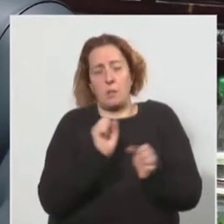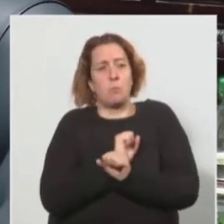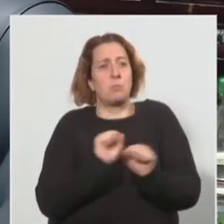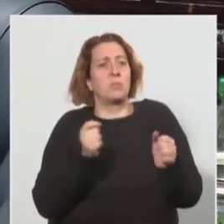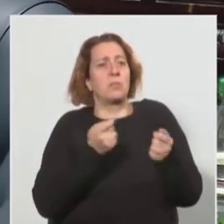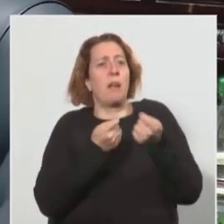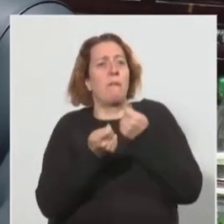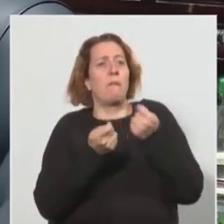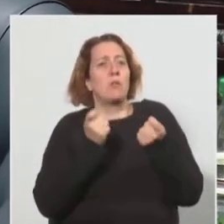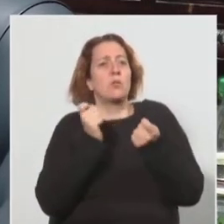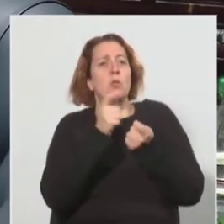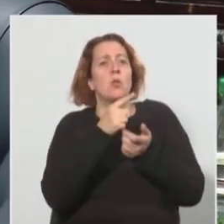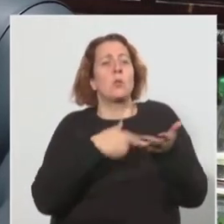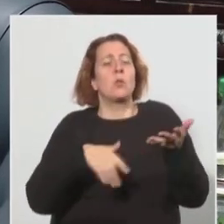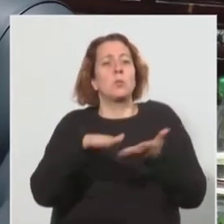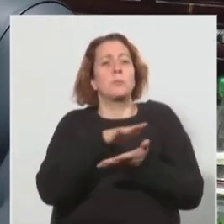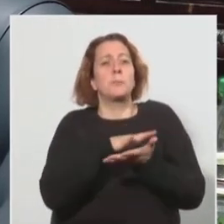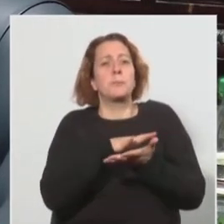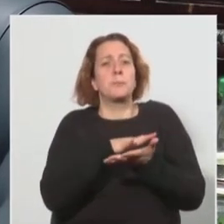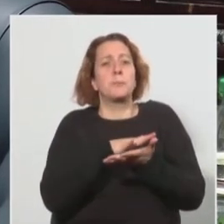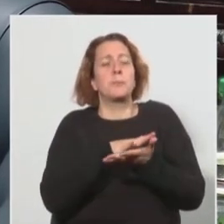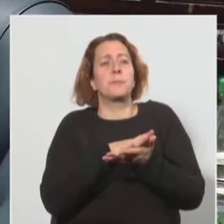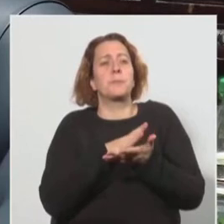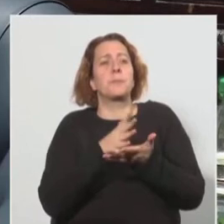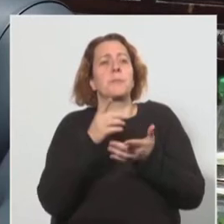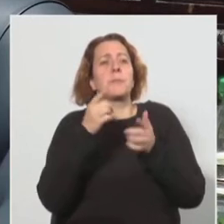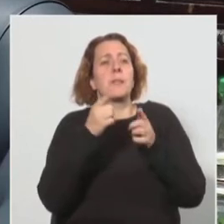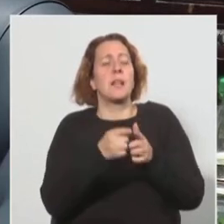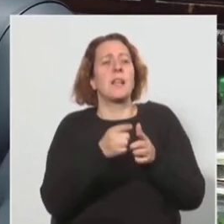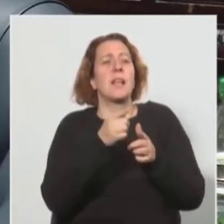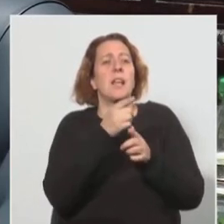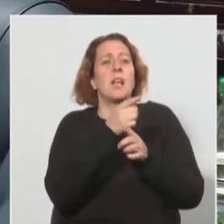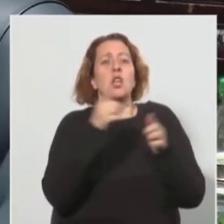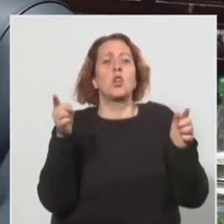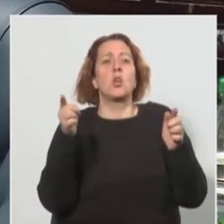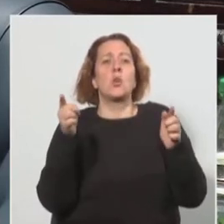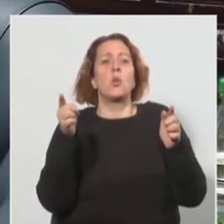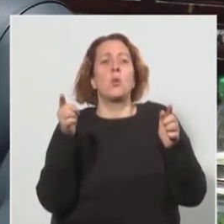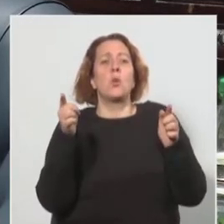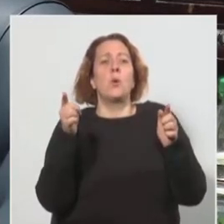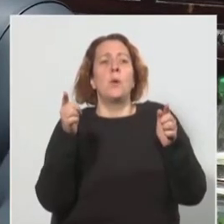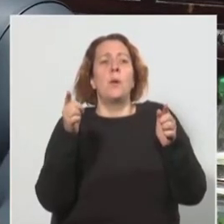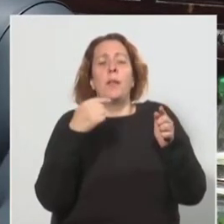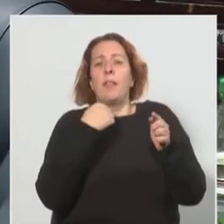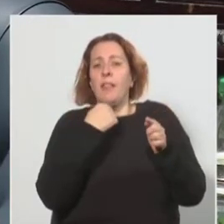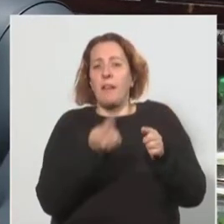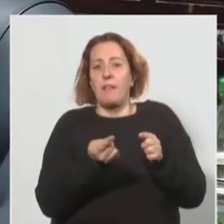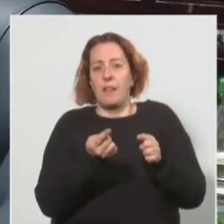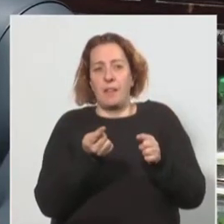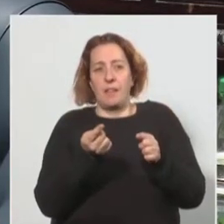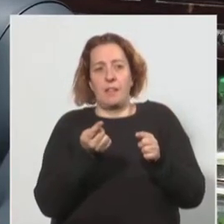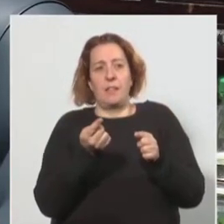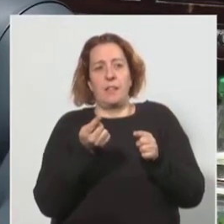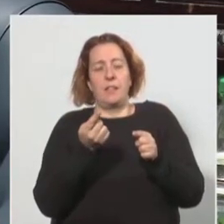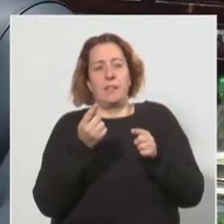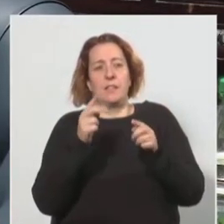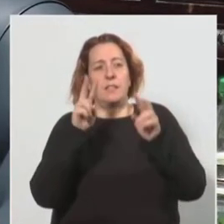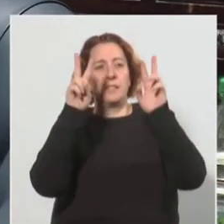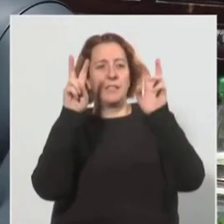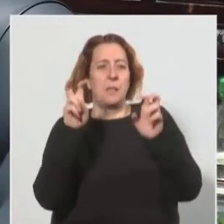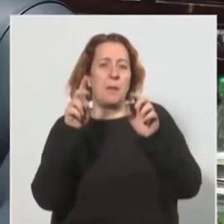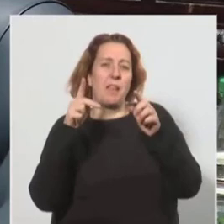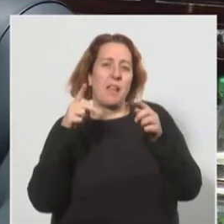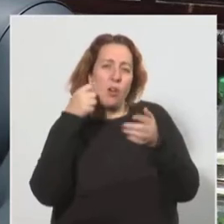el hecho de que Emiratos Árabes fuera una jurisdicción con débil reputación en materia